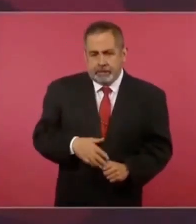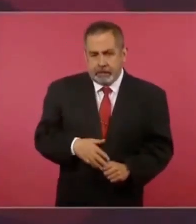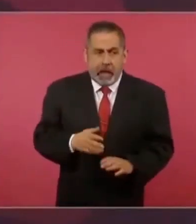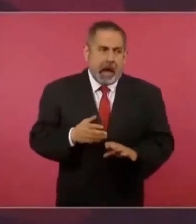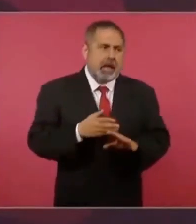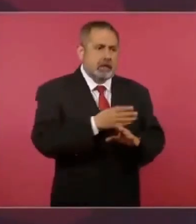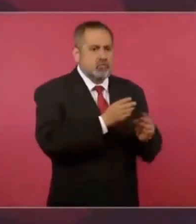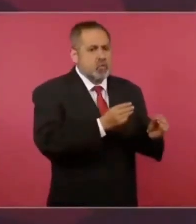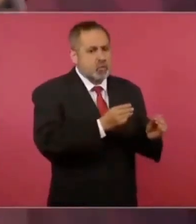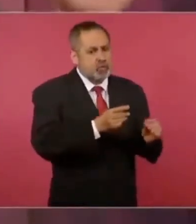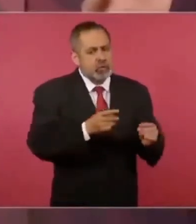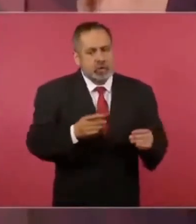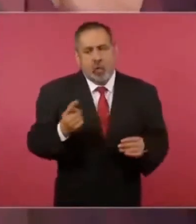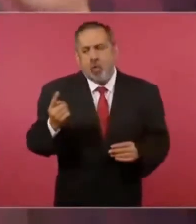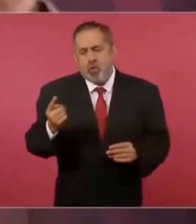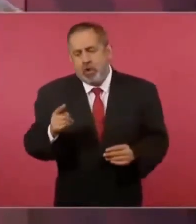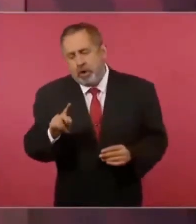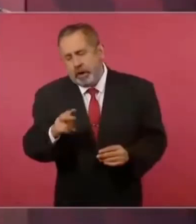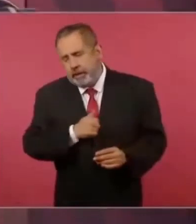pero